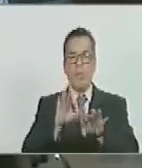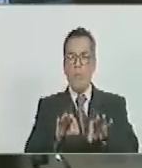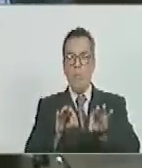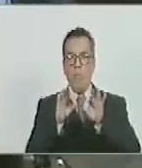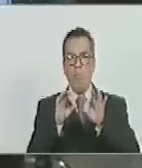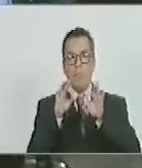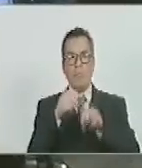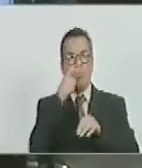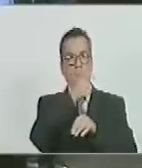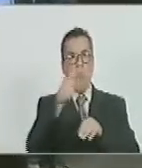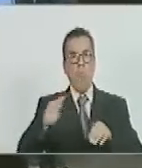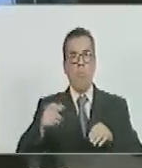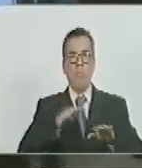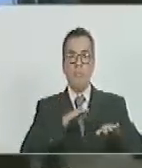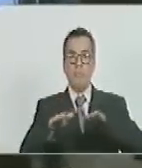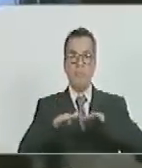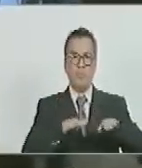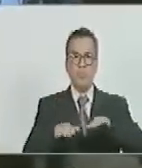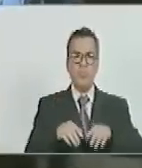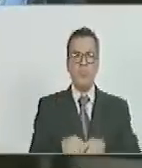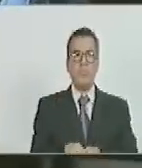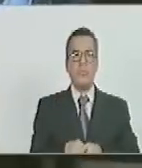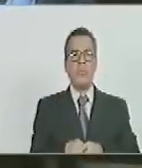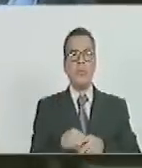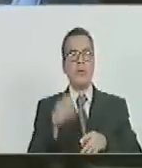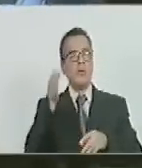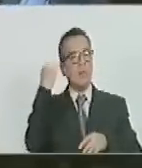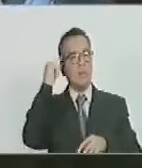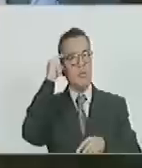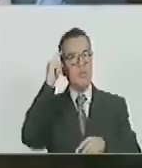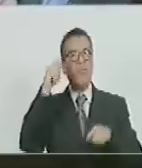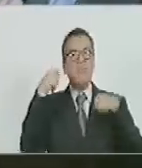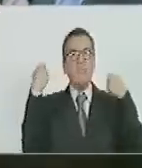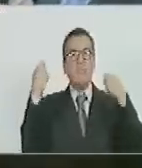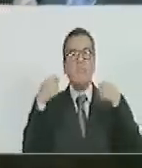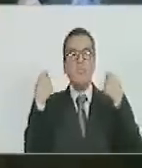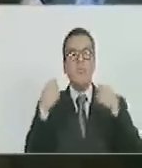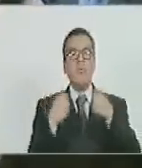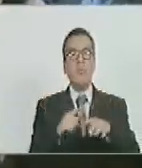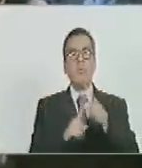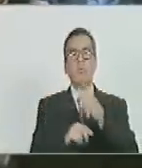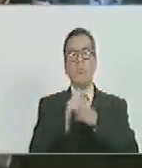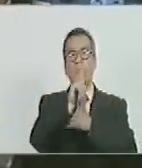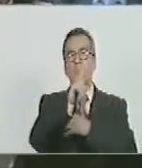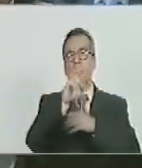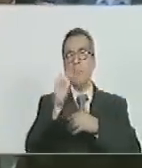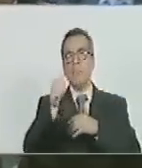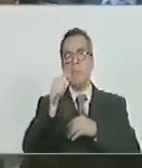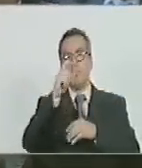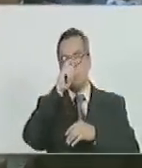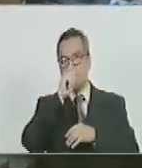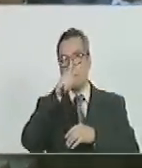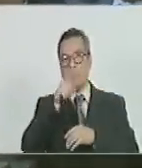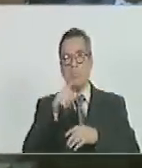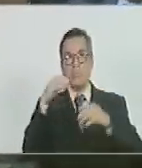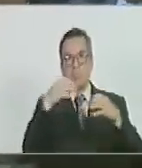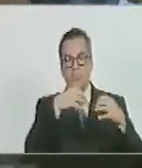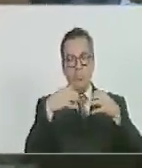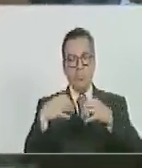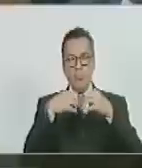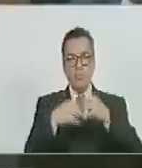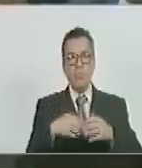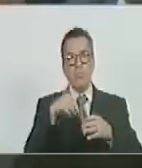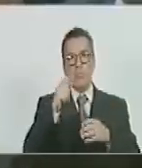especial al pueblo de Cojedes, quien en días pasados celebraba los 210 años de la batalla